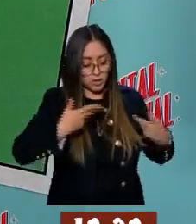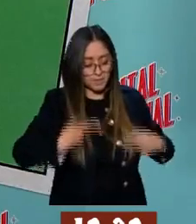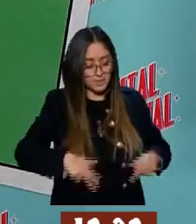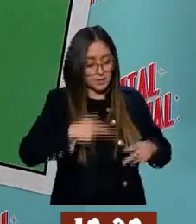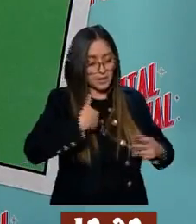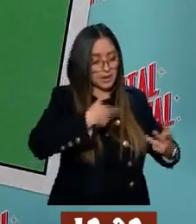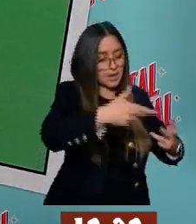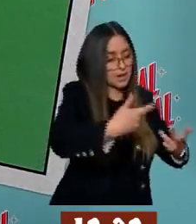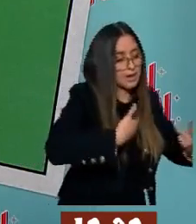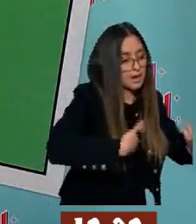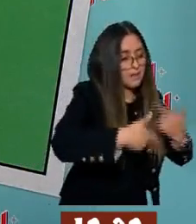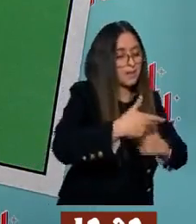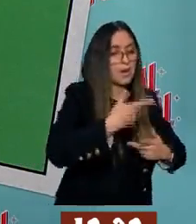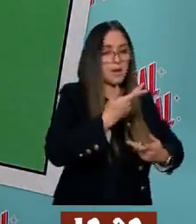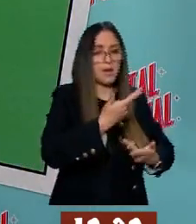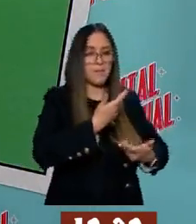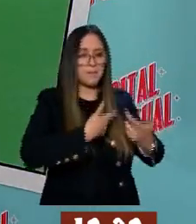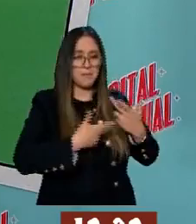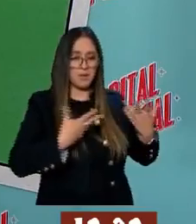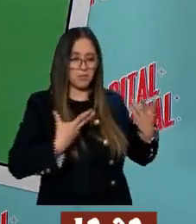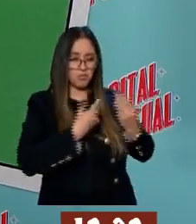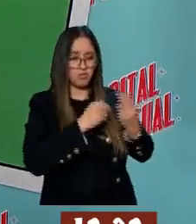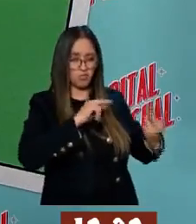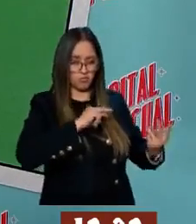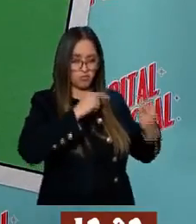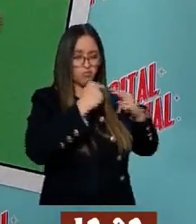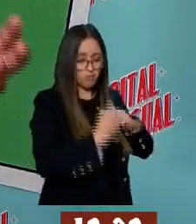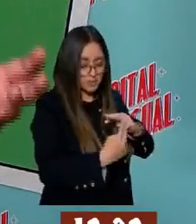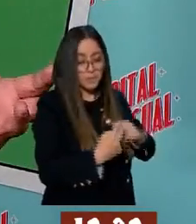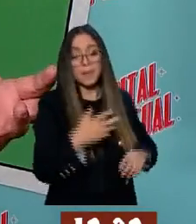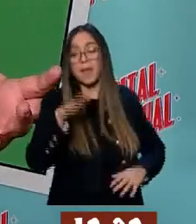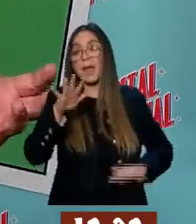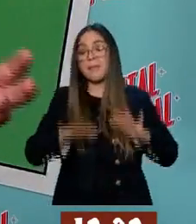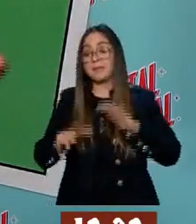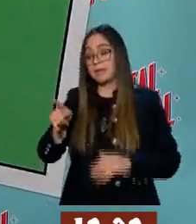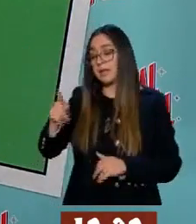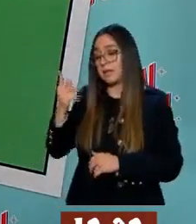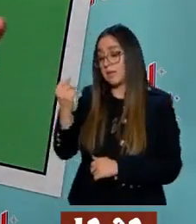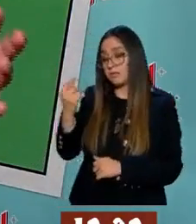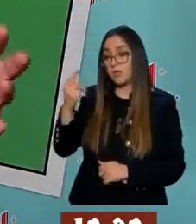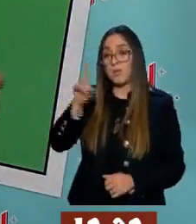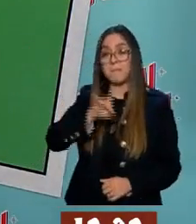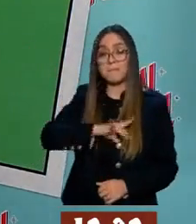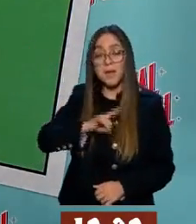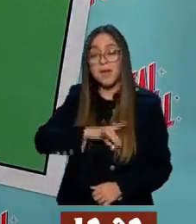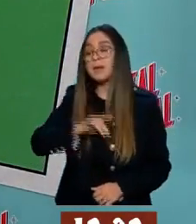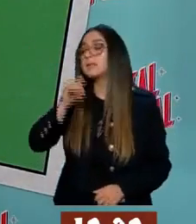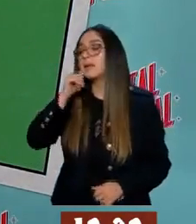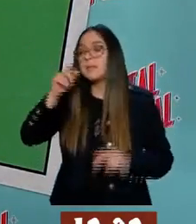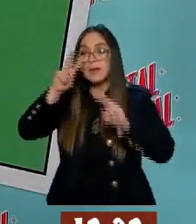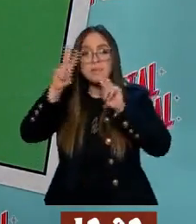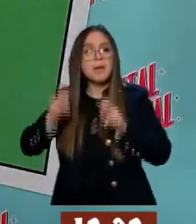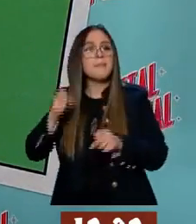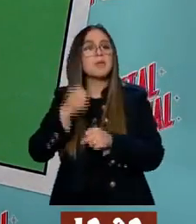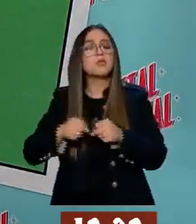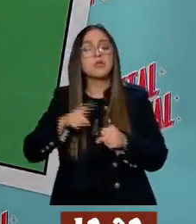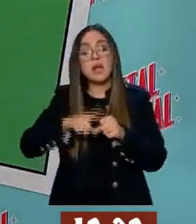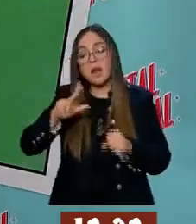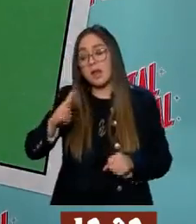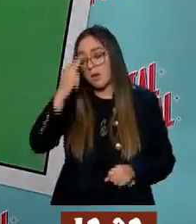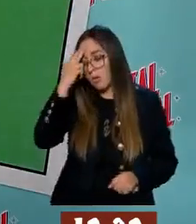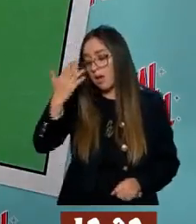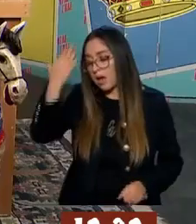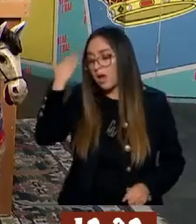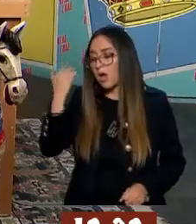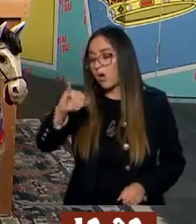aparte, como que las pelis de terror de un tiempo para acá tienen mucho eso de abordar alguna problemática social. Por ejemplo, recuerdo a Jordan Peele, ¿no? O